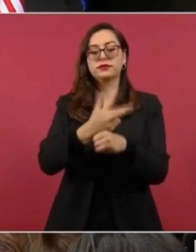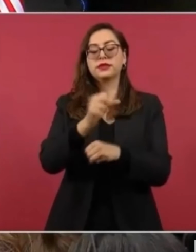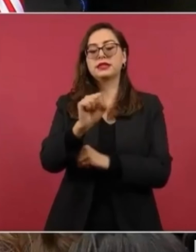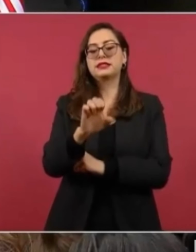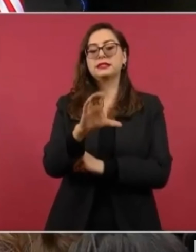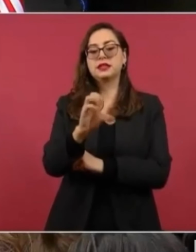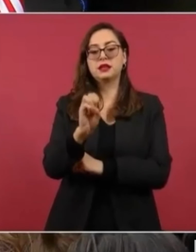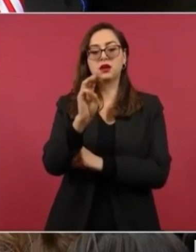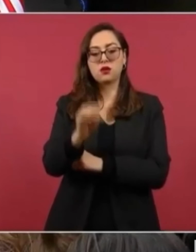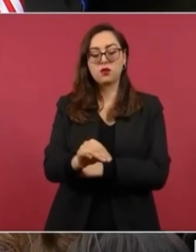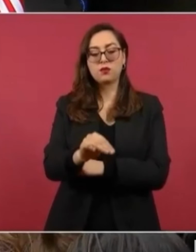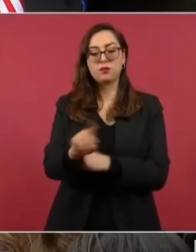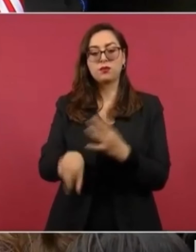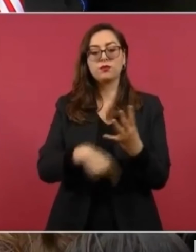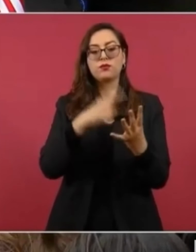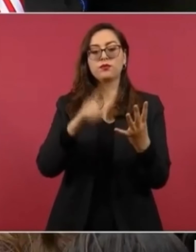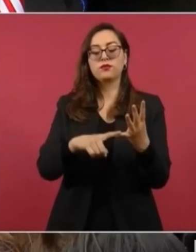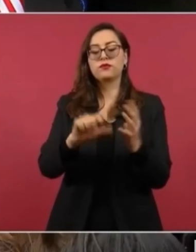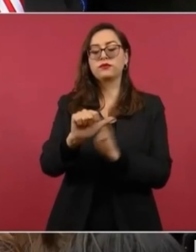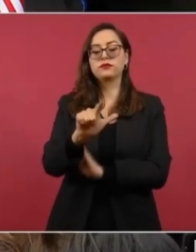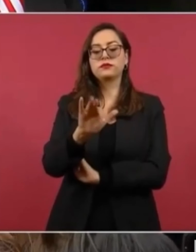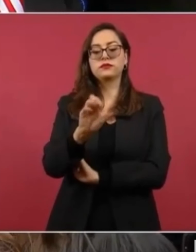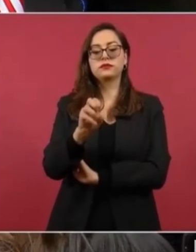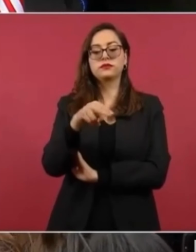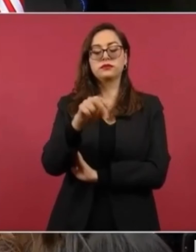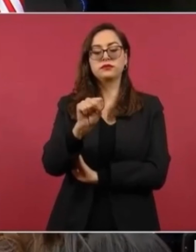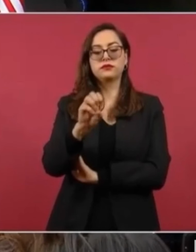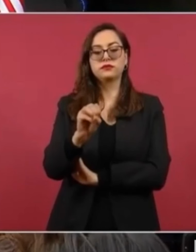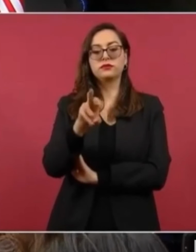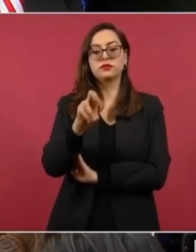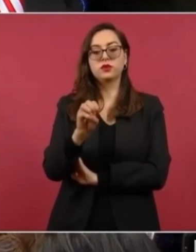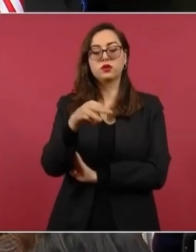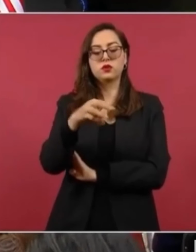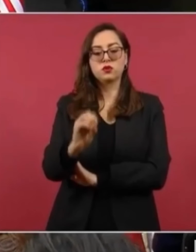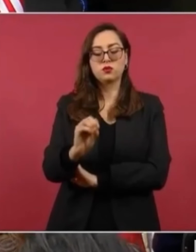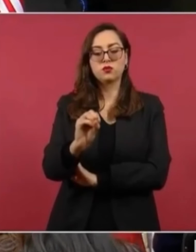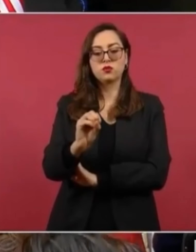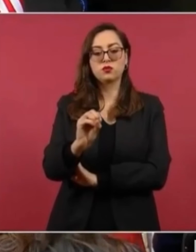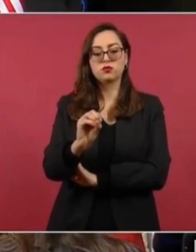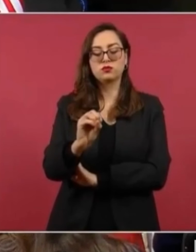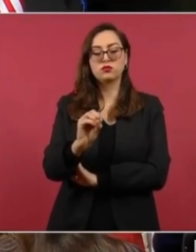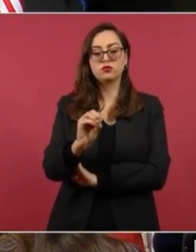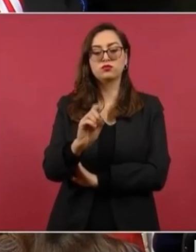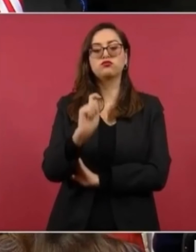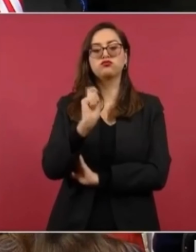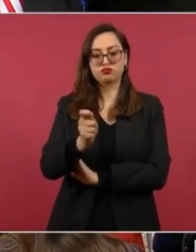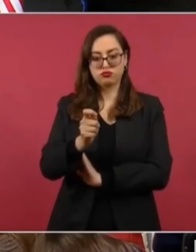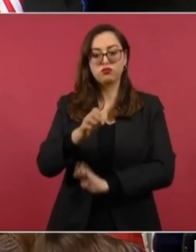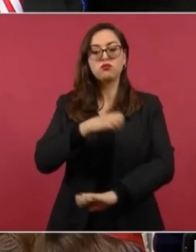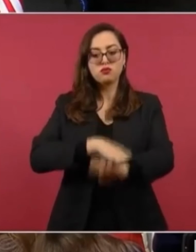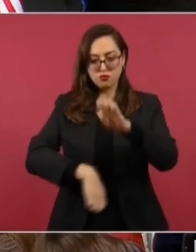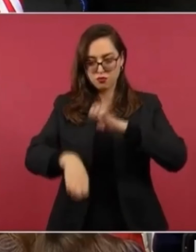Economía; y Alfonso Romo Garza, en su carácter de empresario